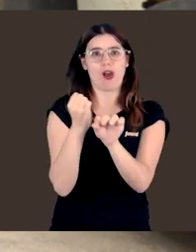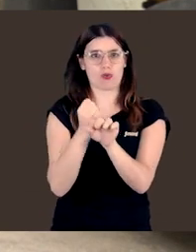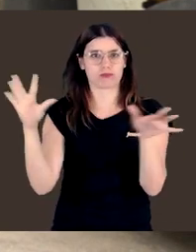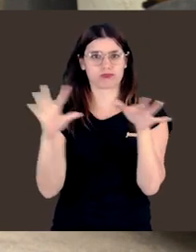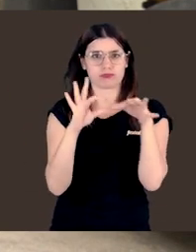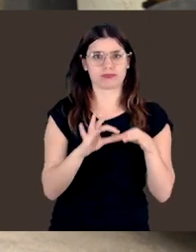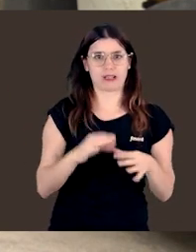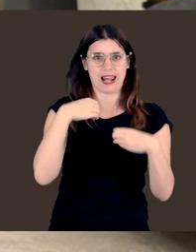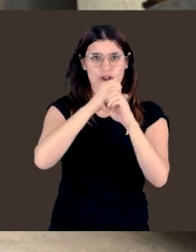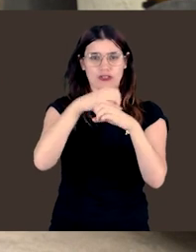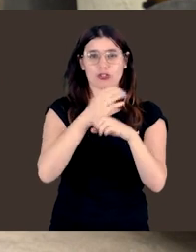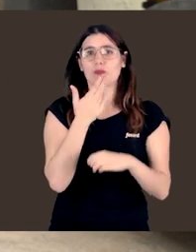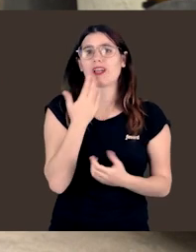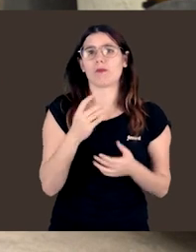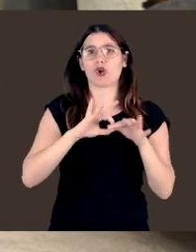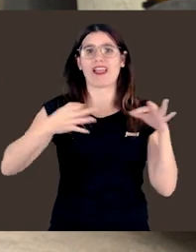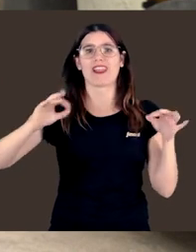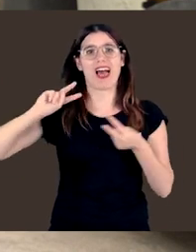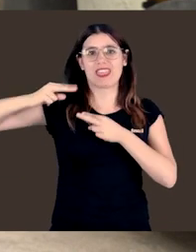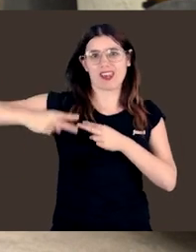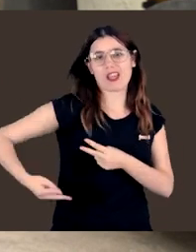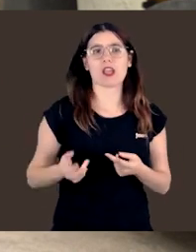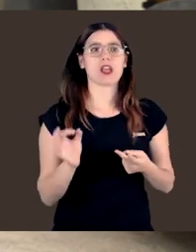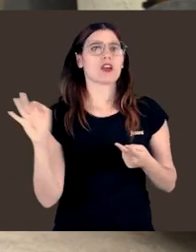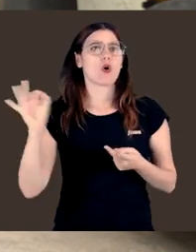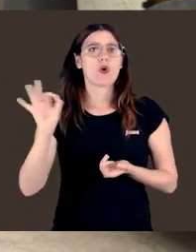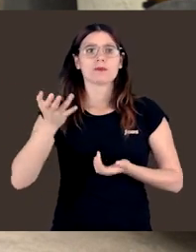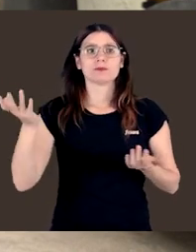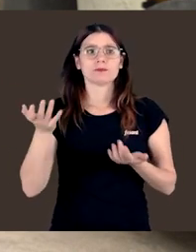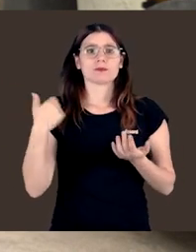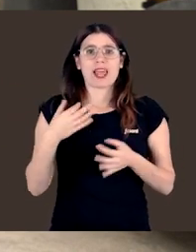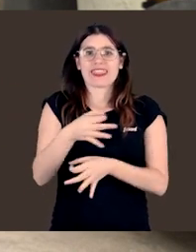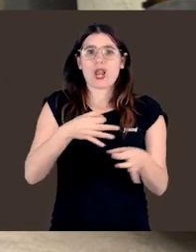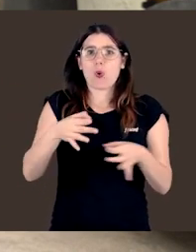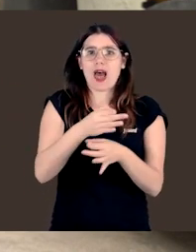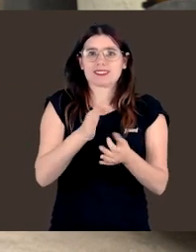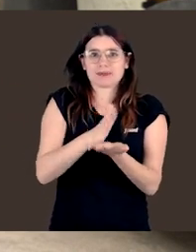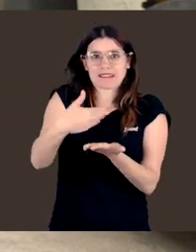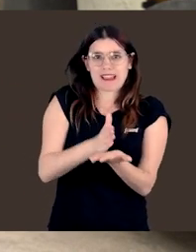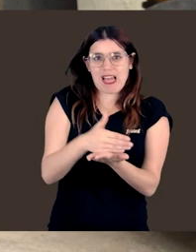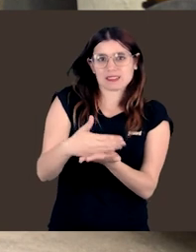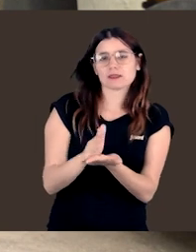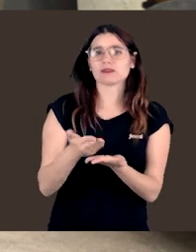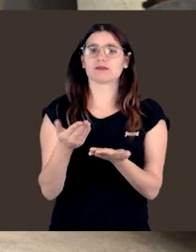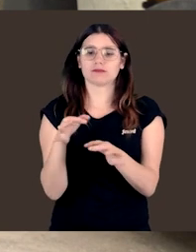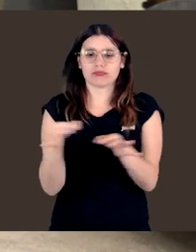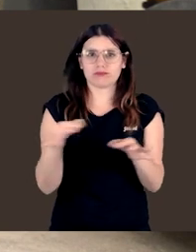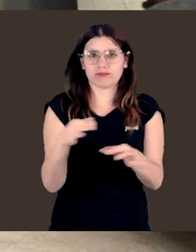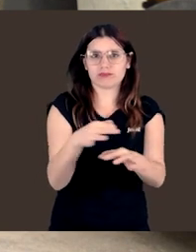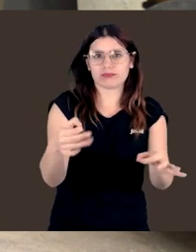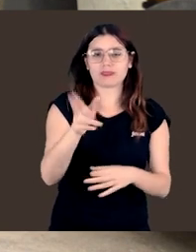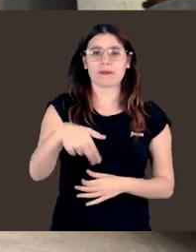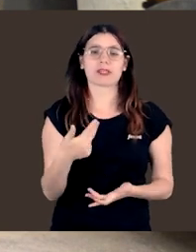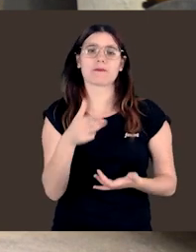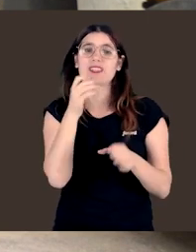trabajar en el laboratorio, como son cadenas de ADN, células en división, porque trabaja